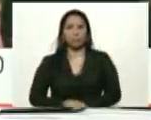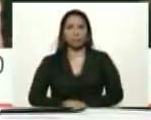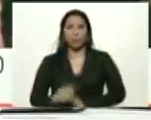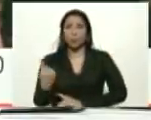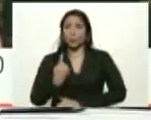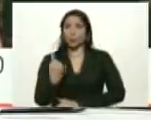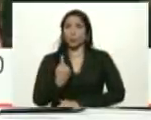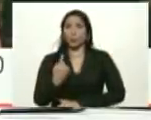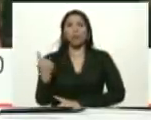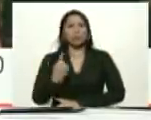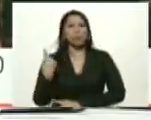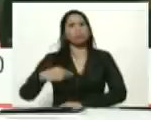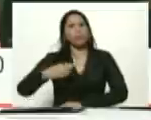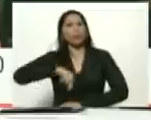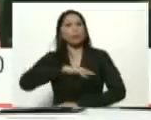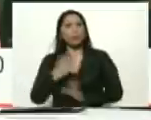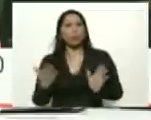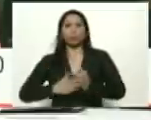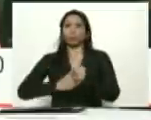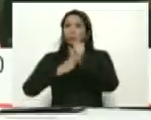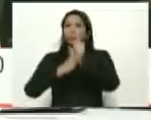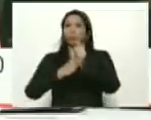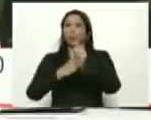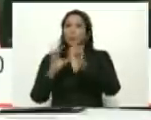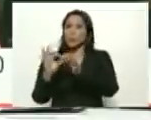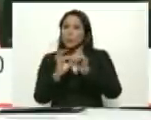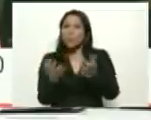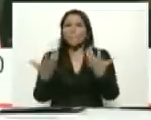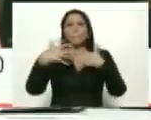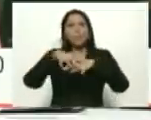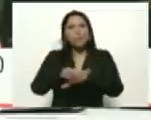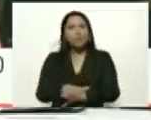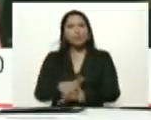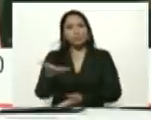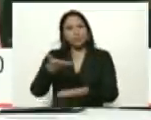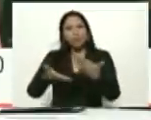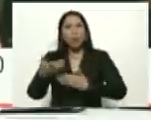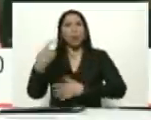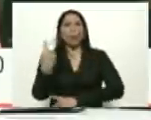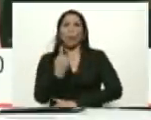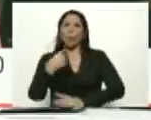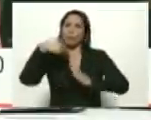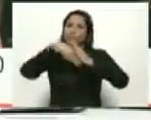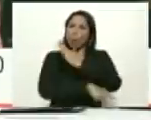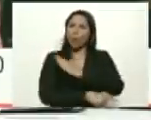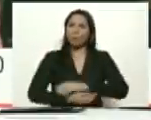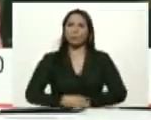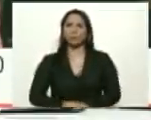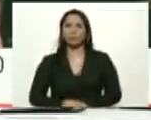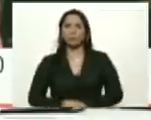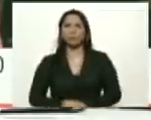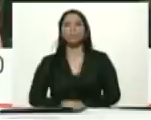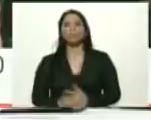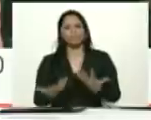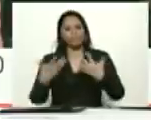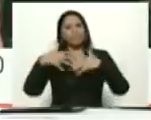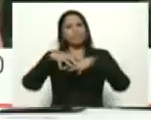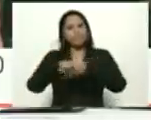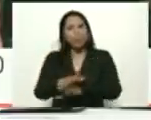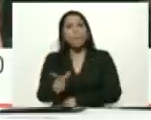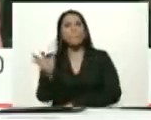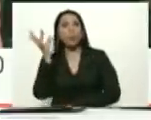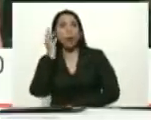único, solo lo tenemos nosotros, un liderazgo articulado, colectivo, único, profundo, que combina